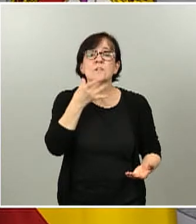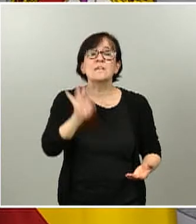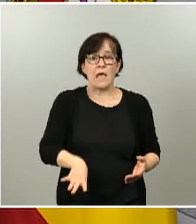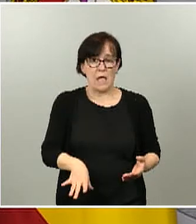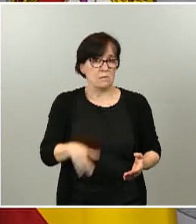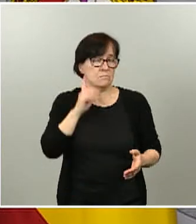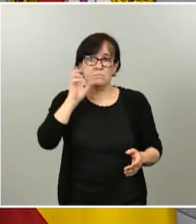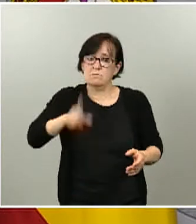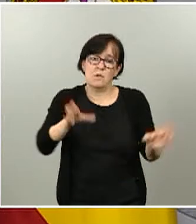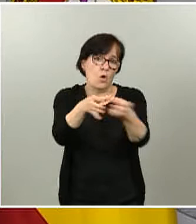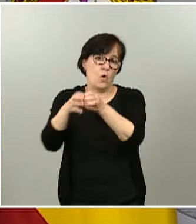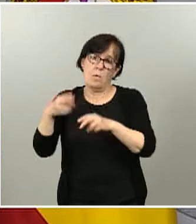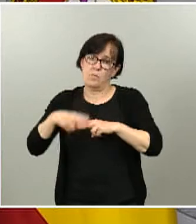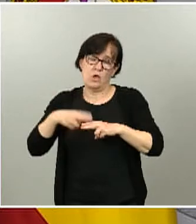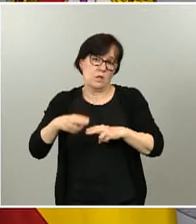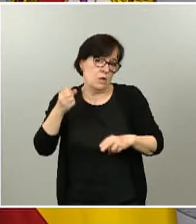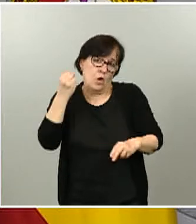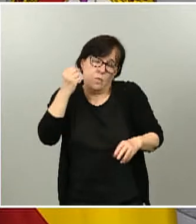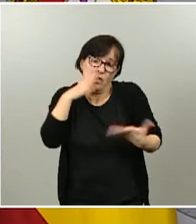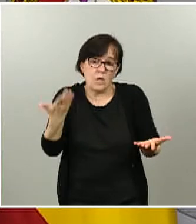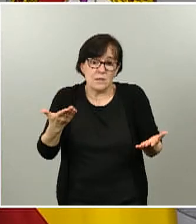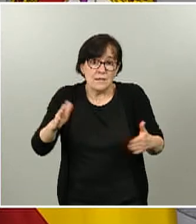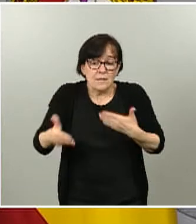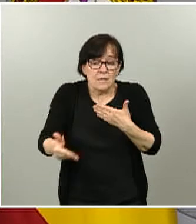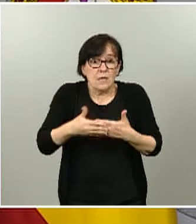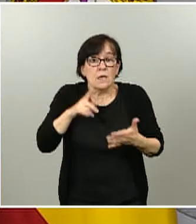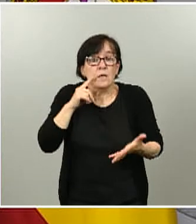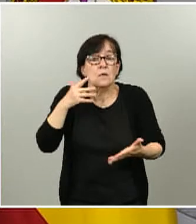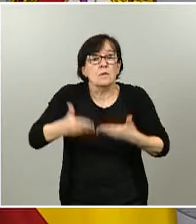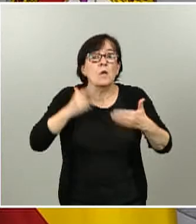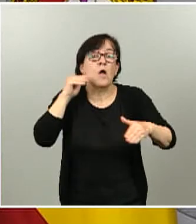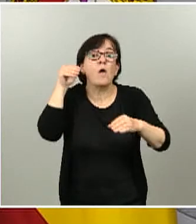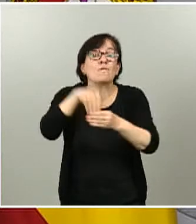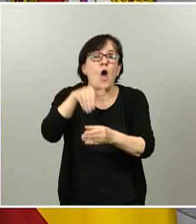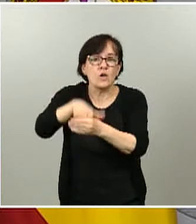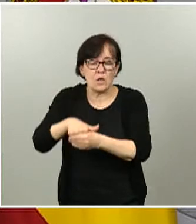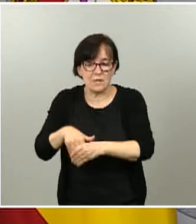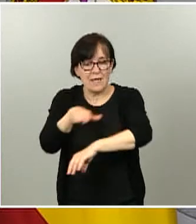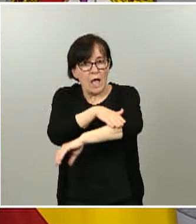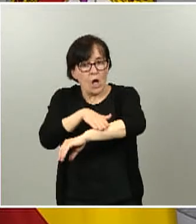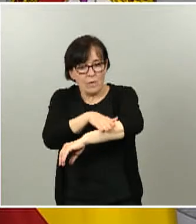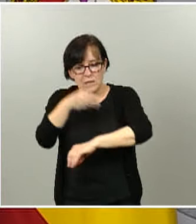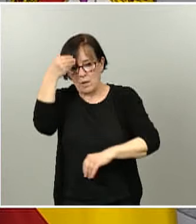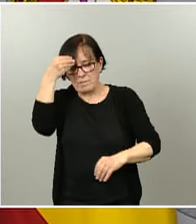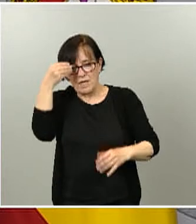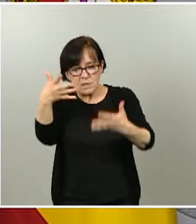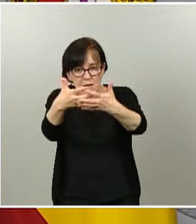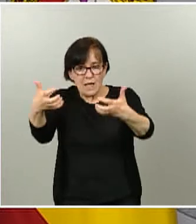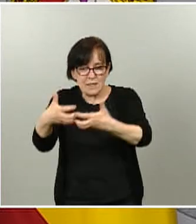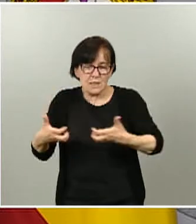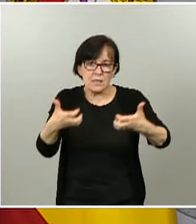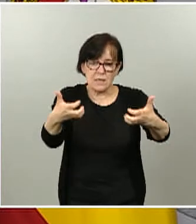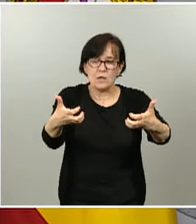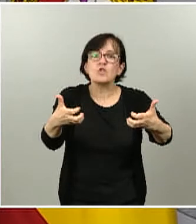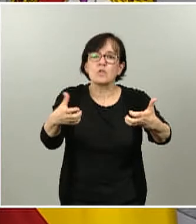políticos hasta el último minuto antes de proceder a la votación. El Gobierno considera que el texto recoge el